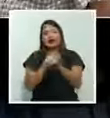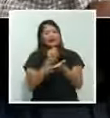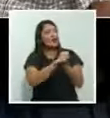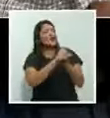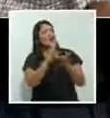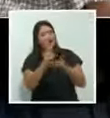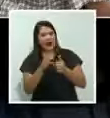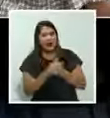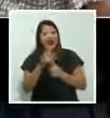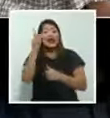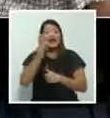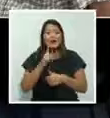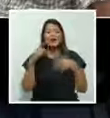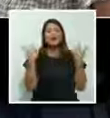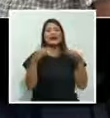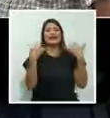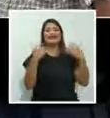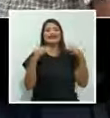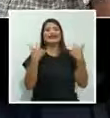todo el asunto. Bon.